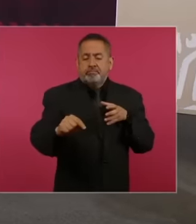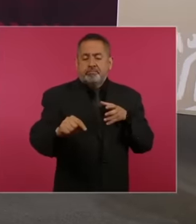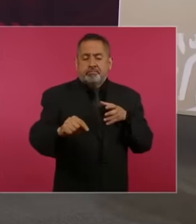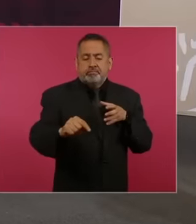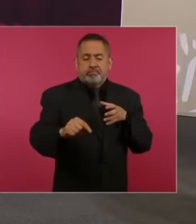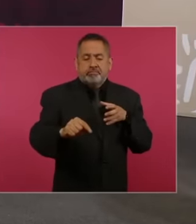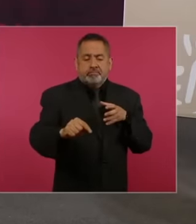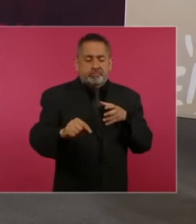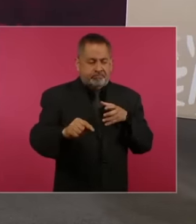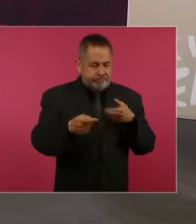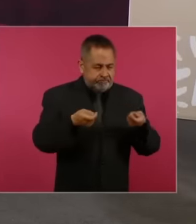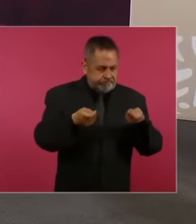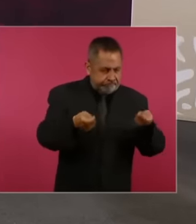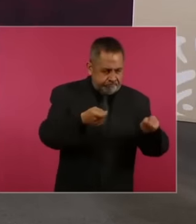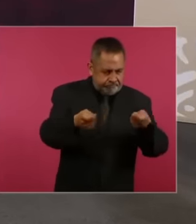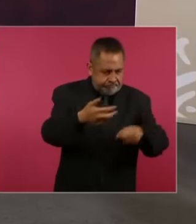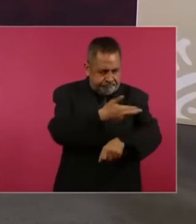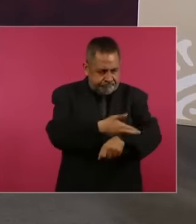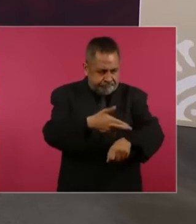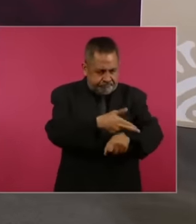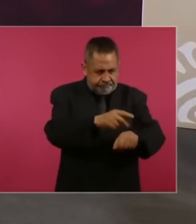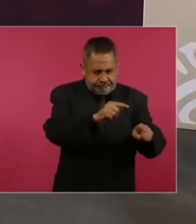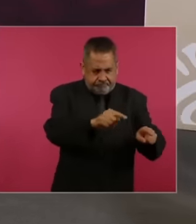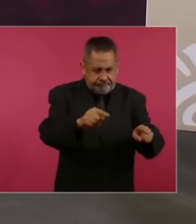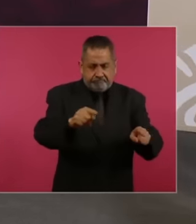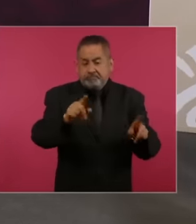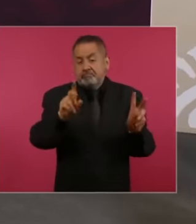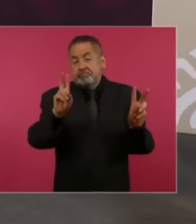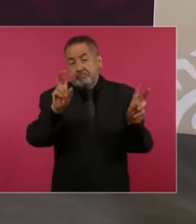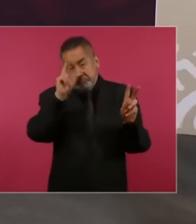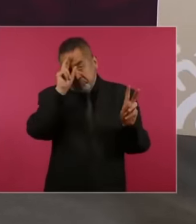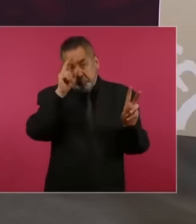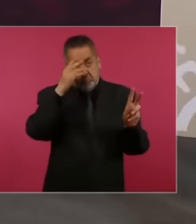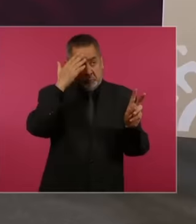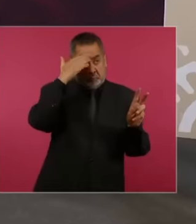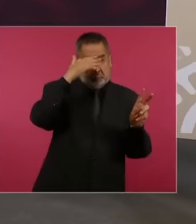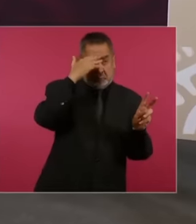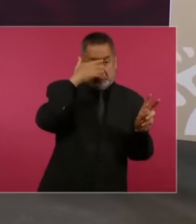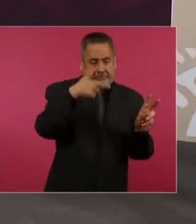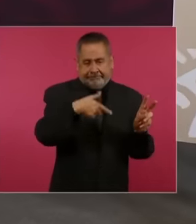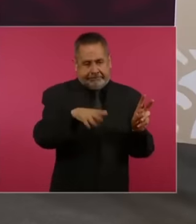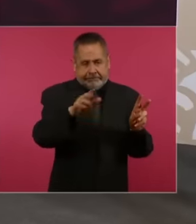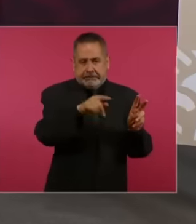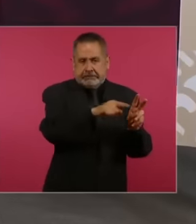por un andamiaje de intelectuales orgánicos